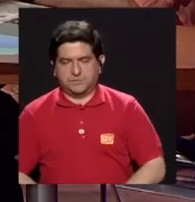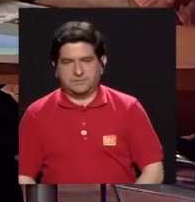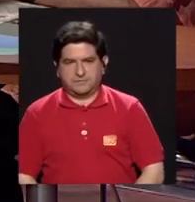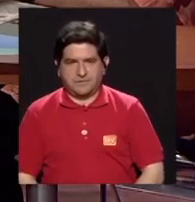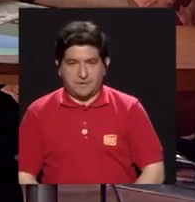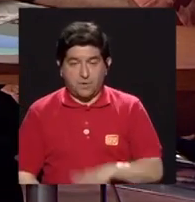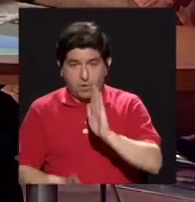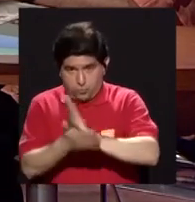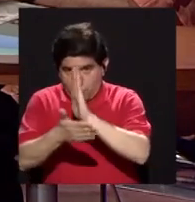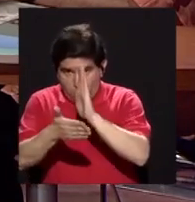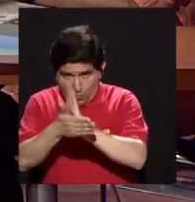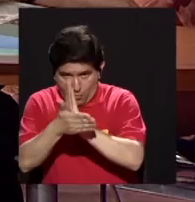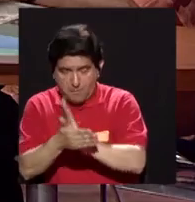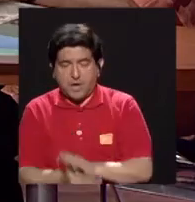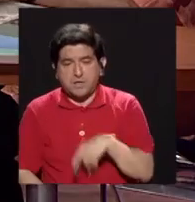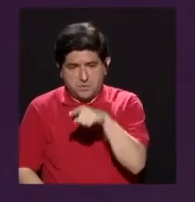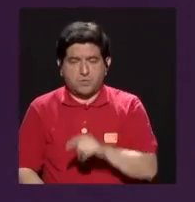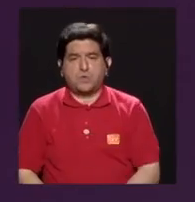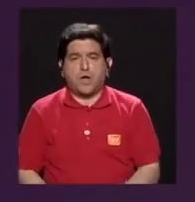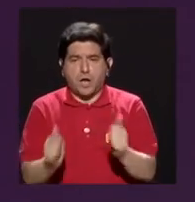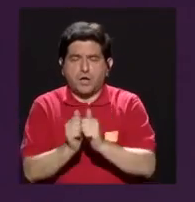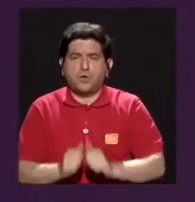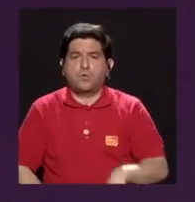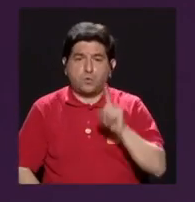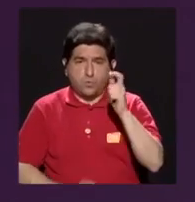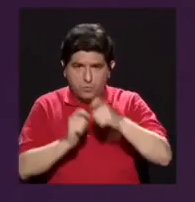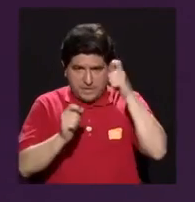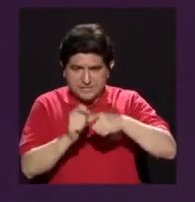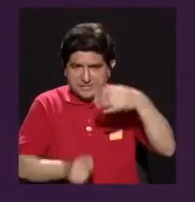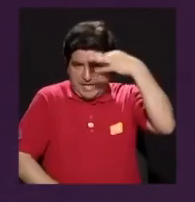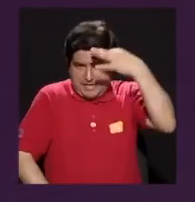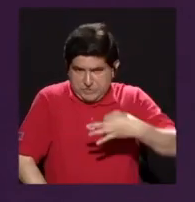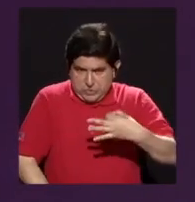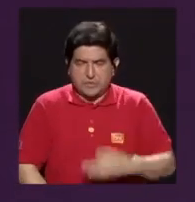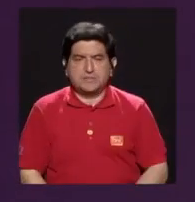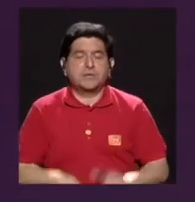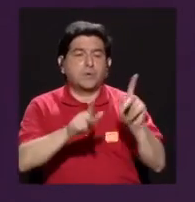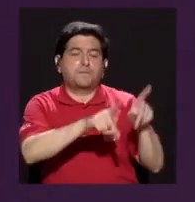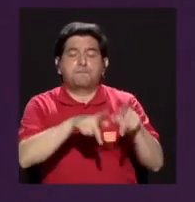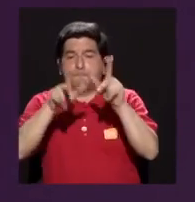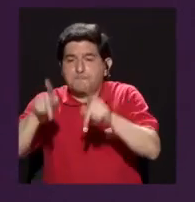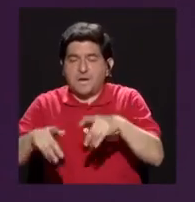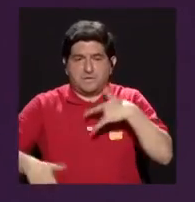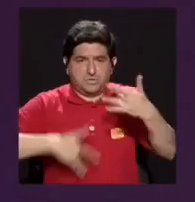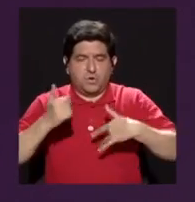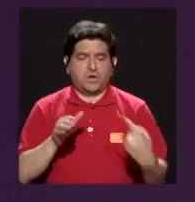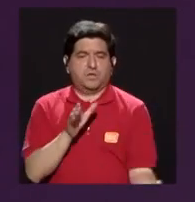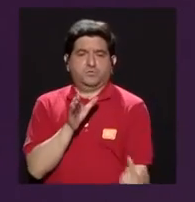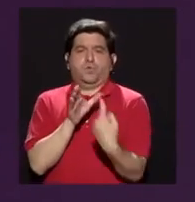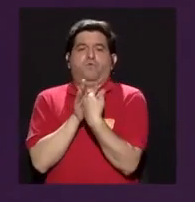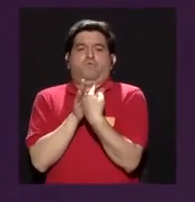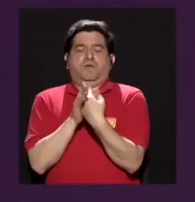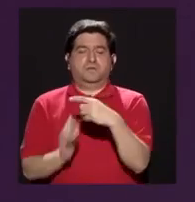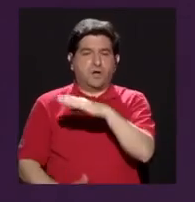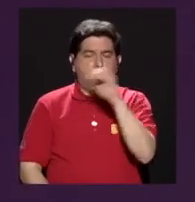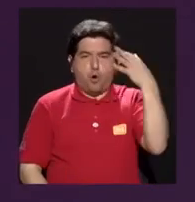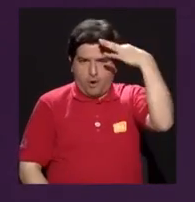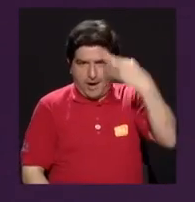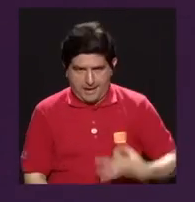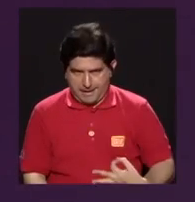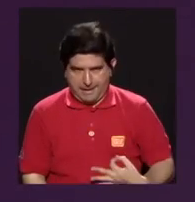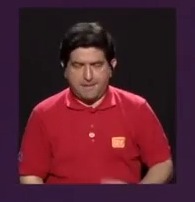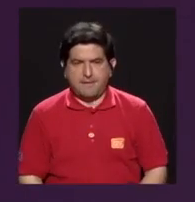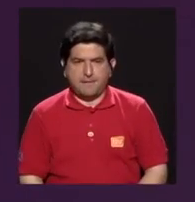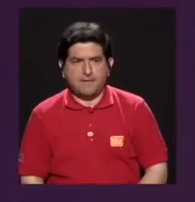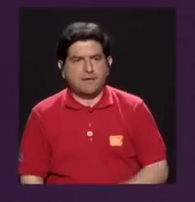formulario en el que se recoge bajo ciertos criterios para que las personas que se sientan ofendidas o que consideran que